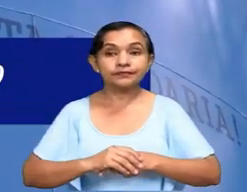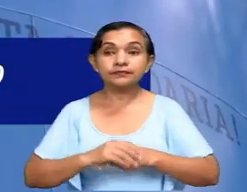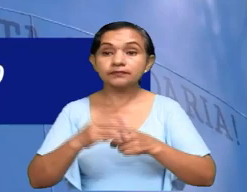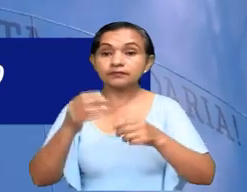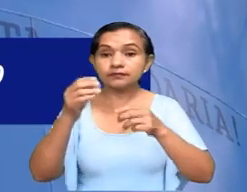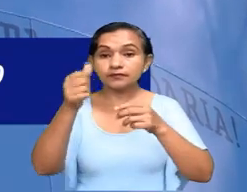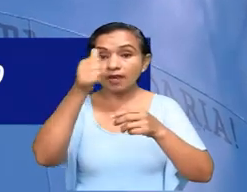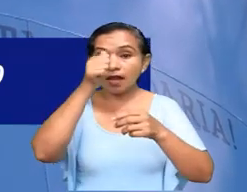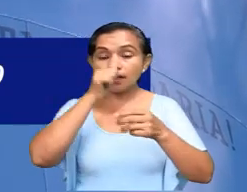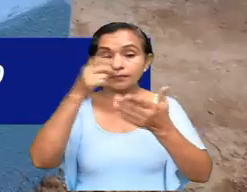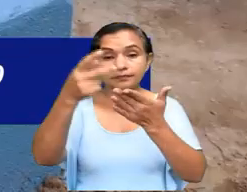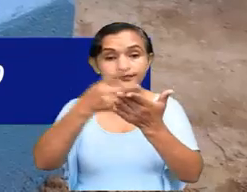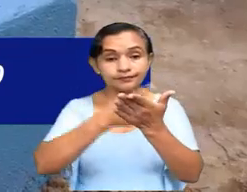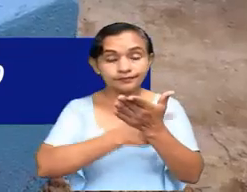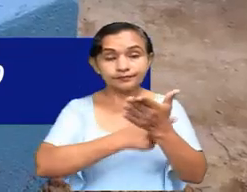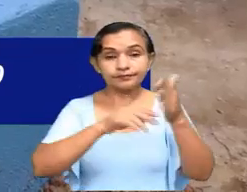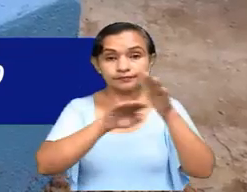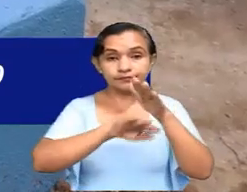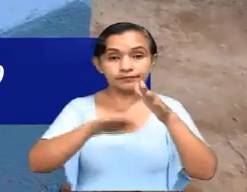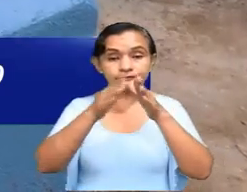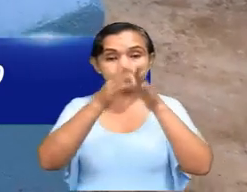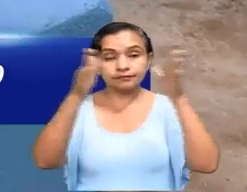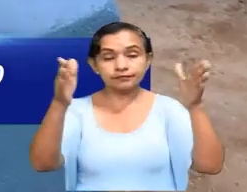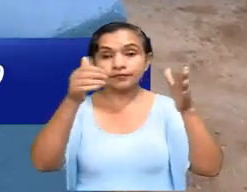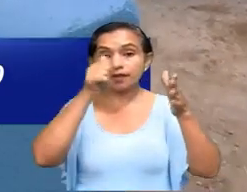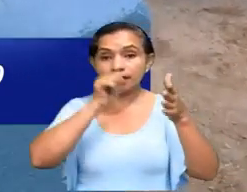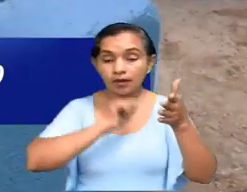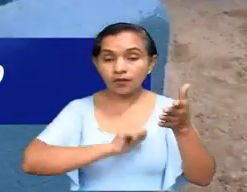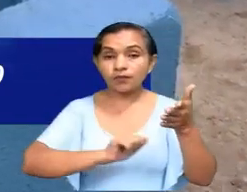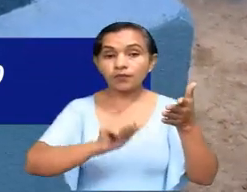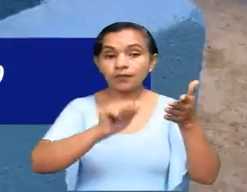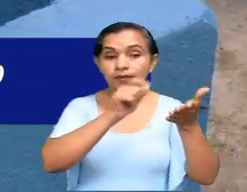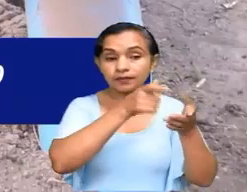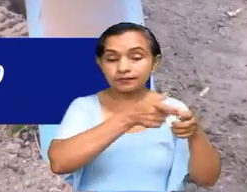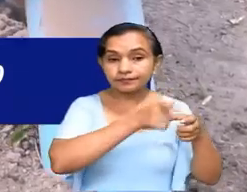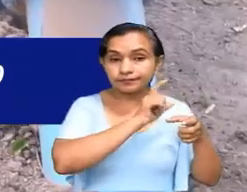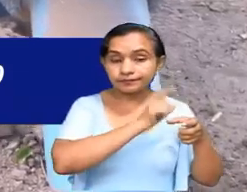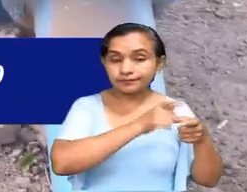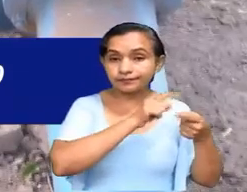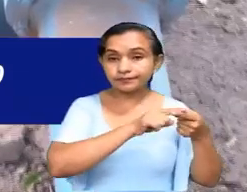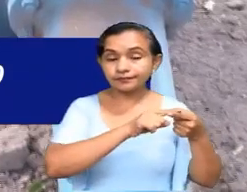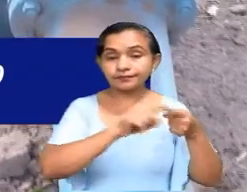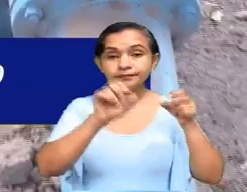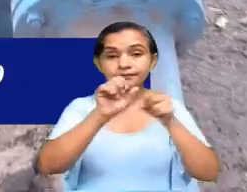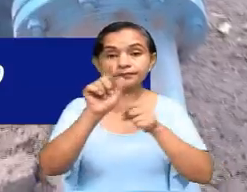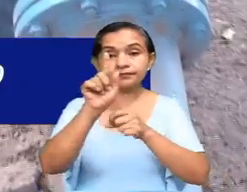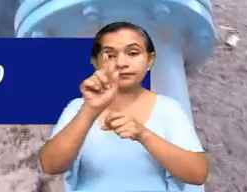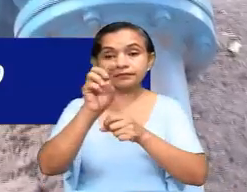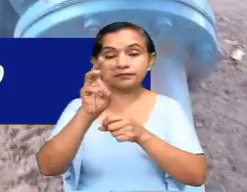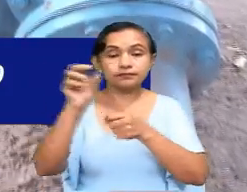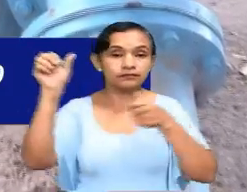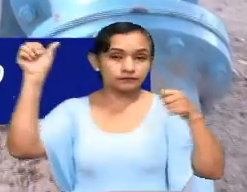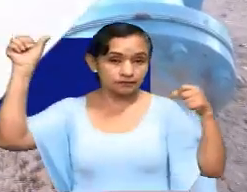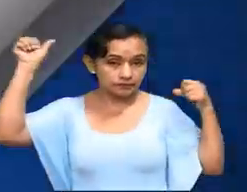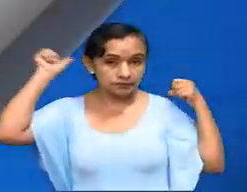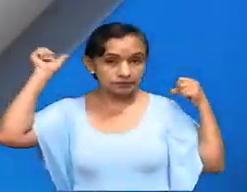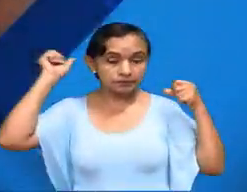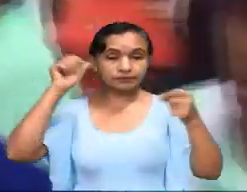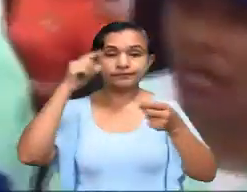Enacal inicia proyectos de ampliación de sistemas de agua potable y saneamiento en Santo Tomás y Acoyapa.